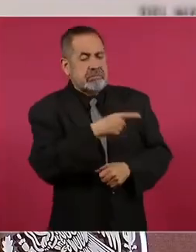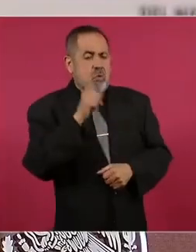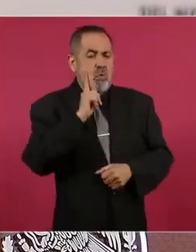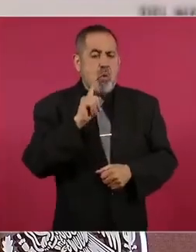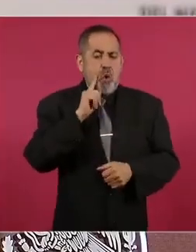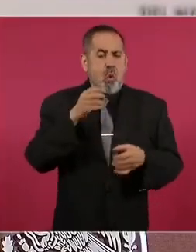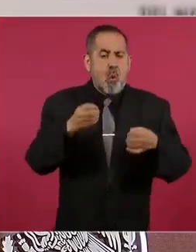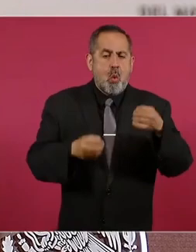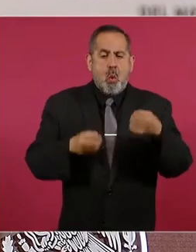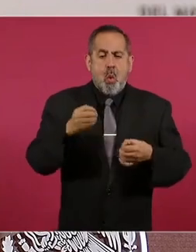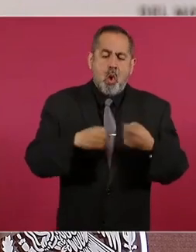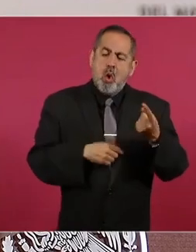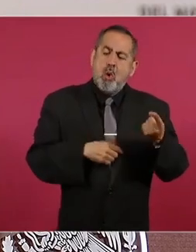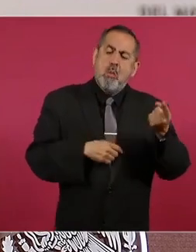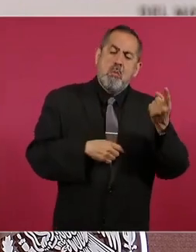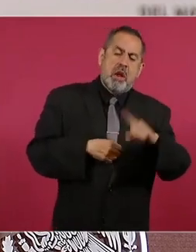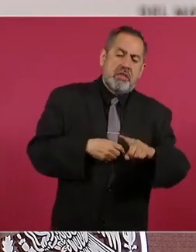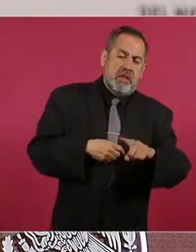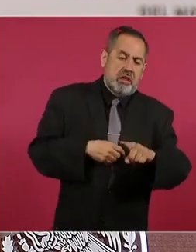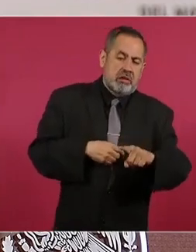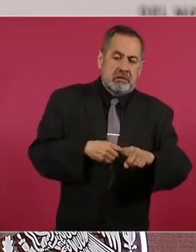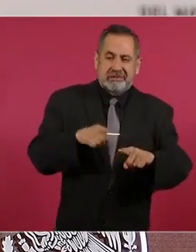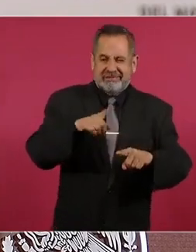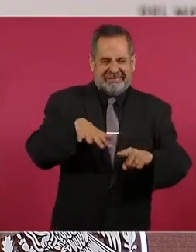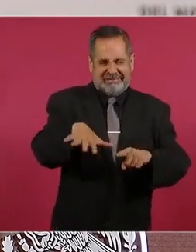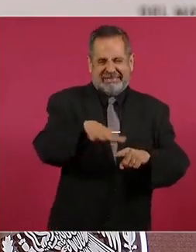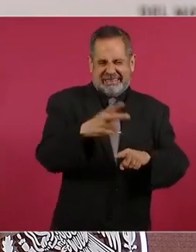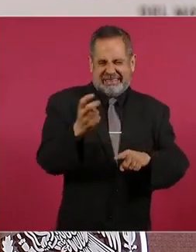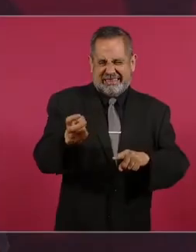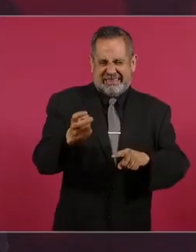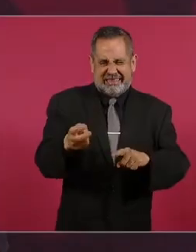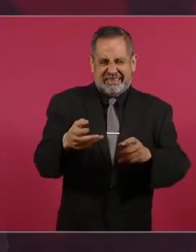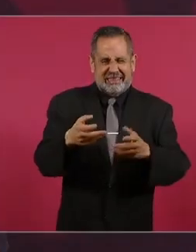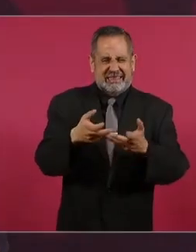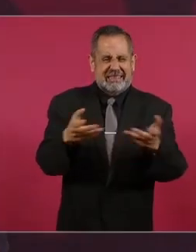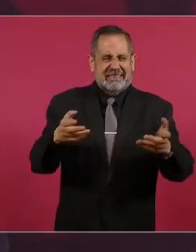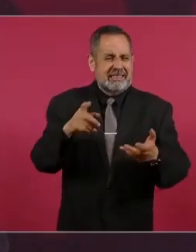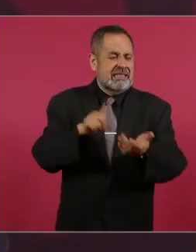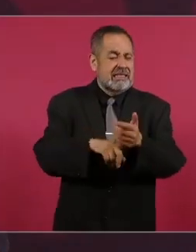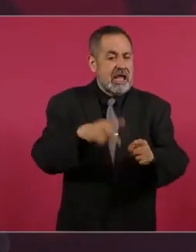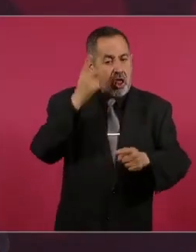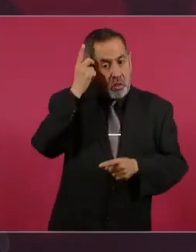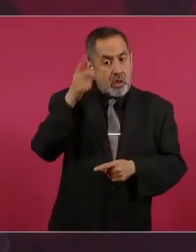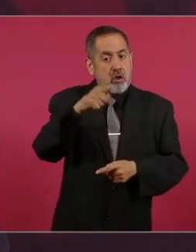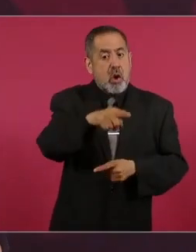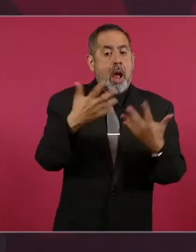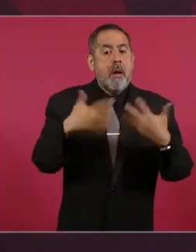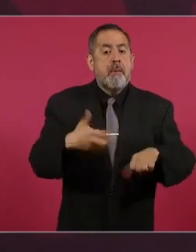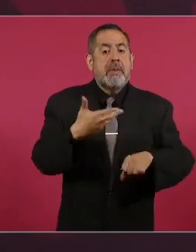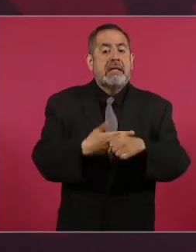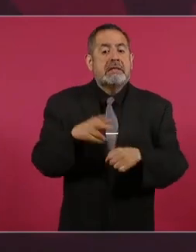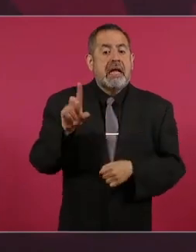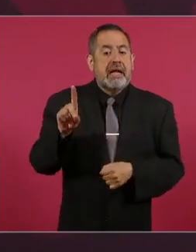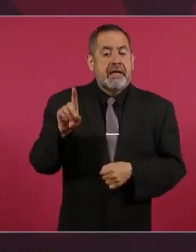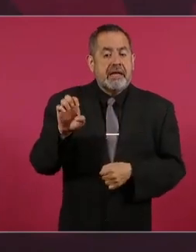ordenó que esas propiedades de la empresa Delta, que